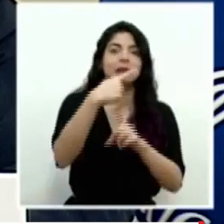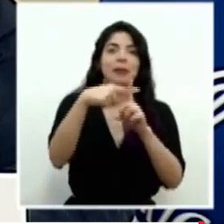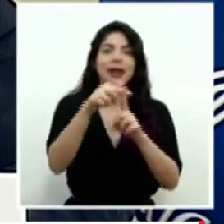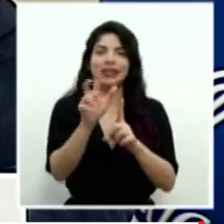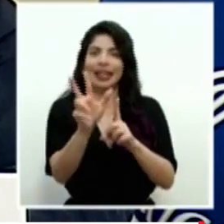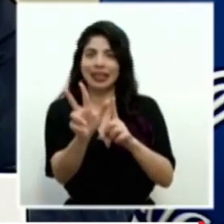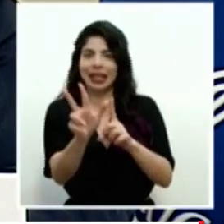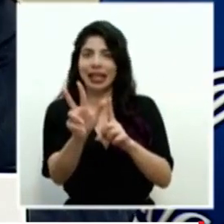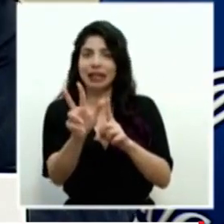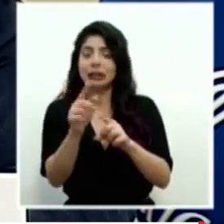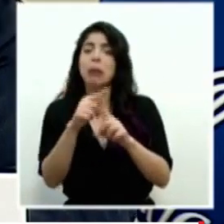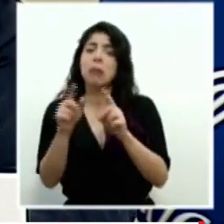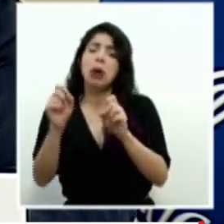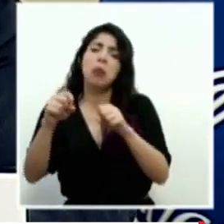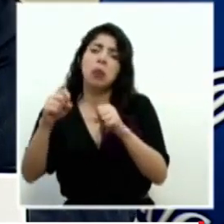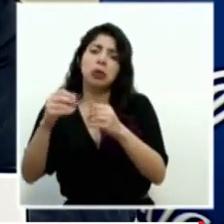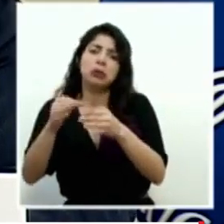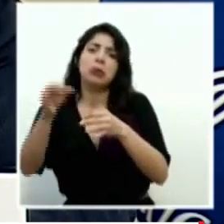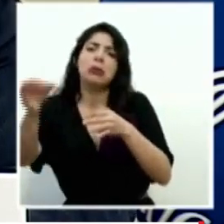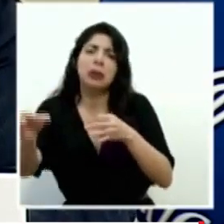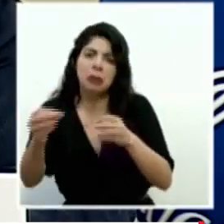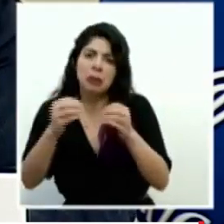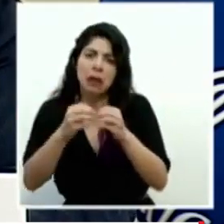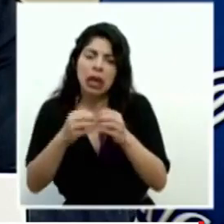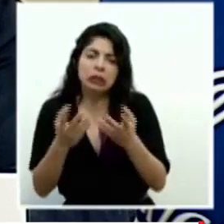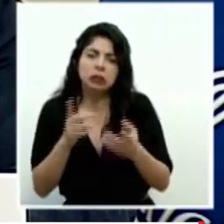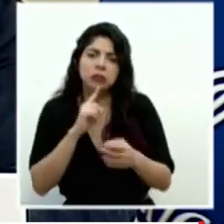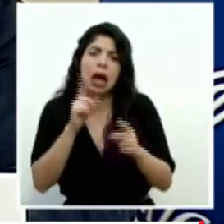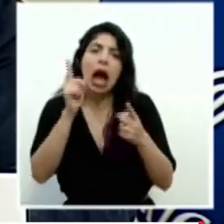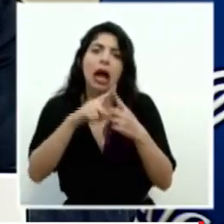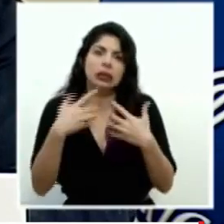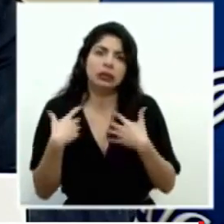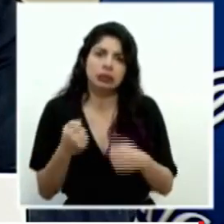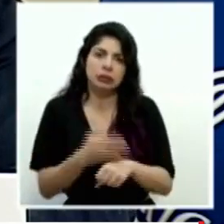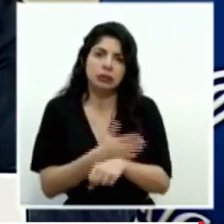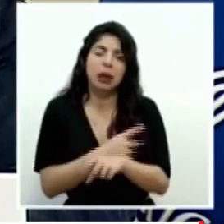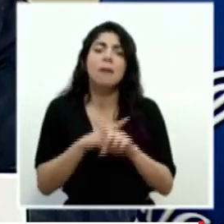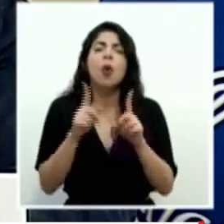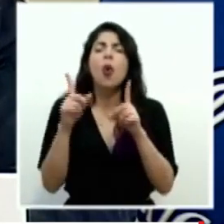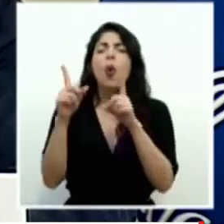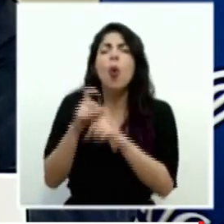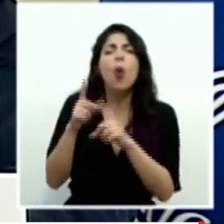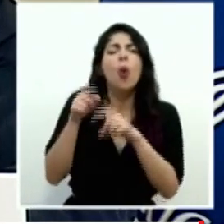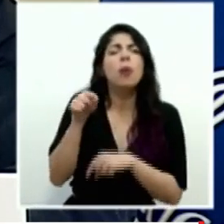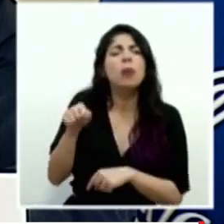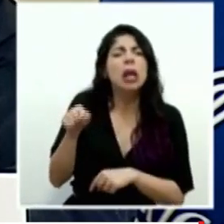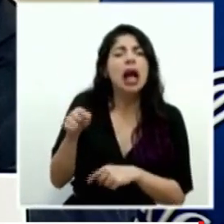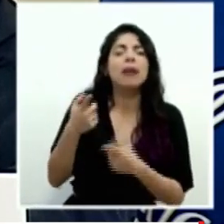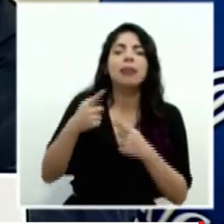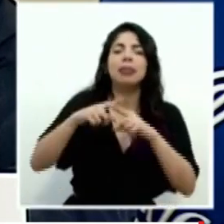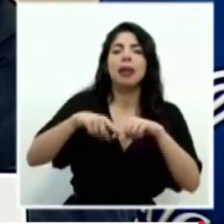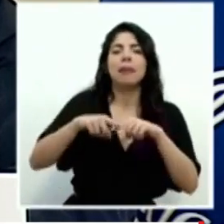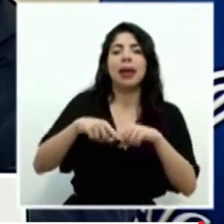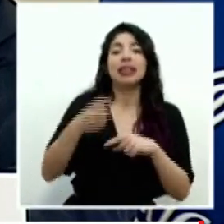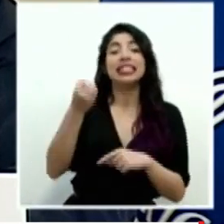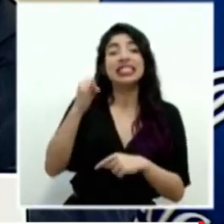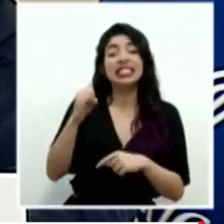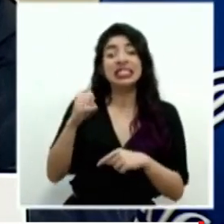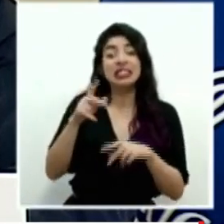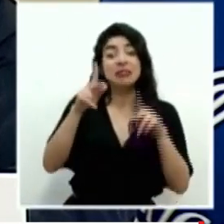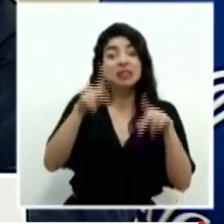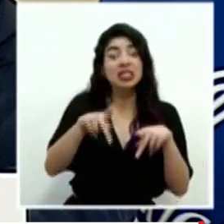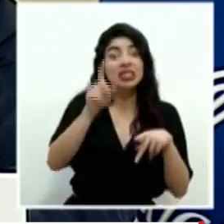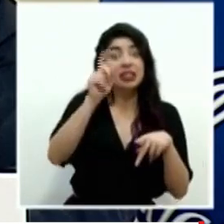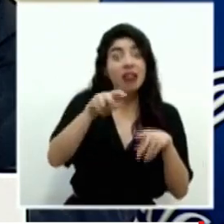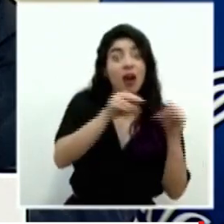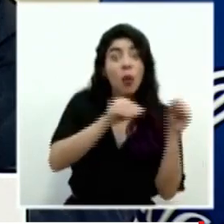3 adicionales, pero pueden ser más. En realidad, complicaciones, yo diría que más que todo se pueden dar eventualmente cuando ya se tiene que